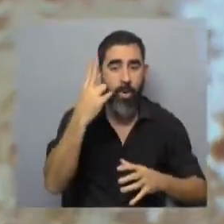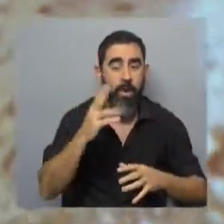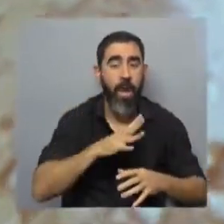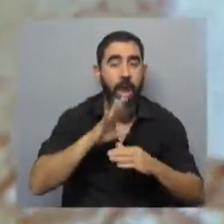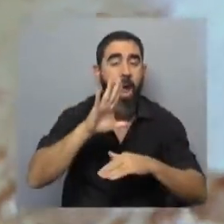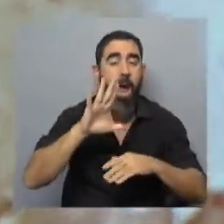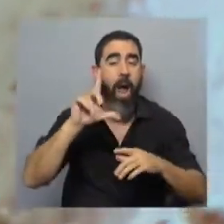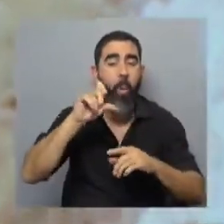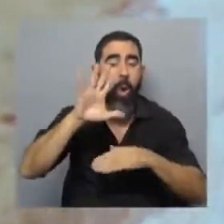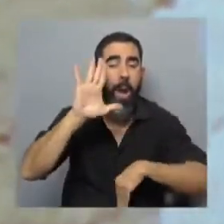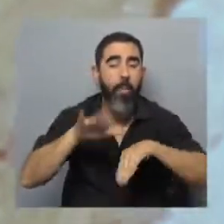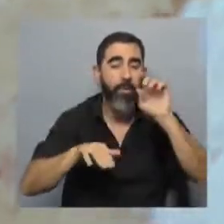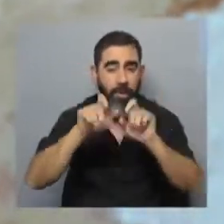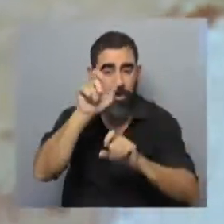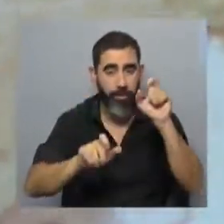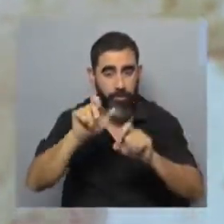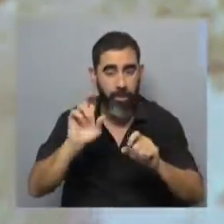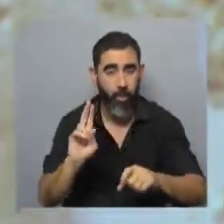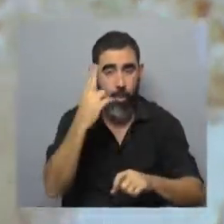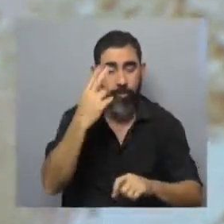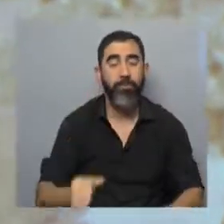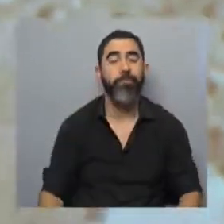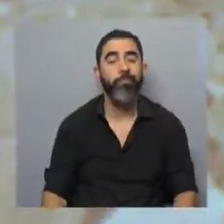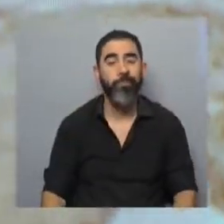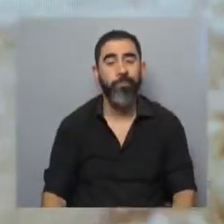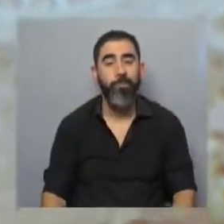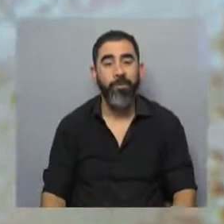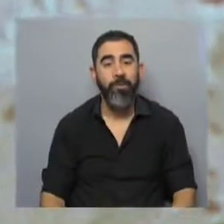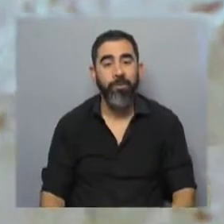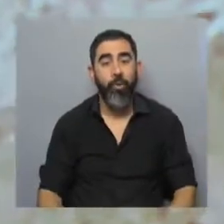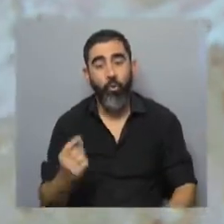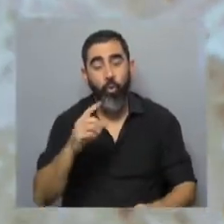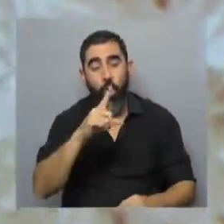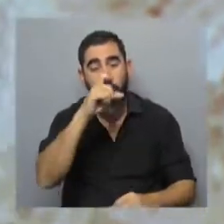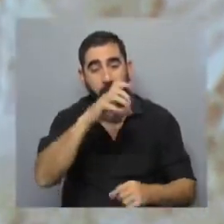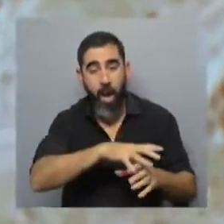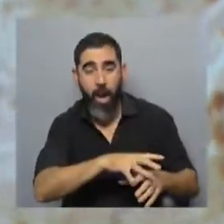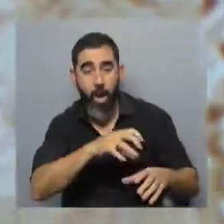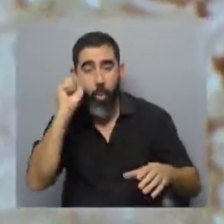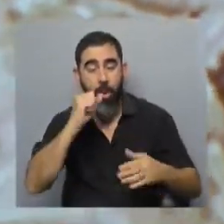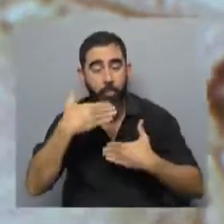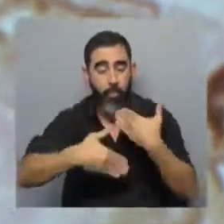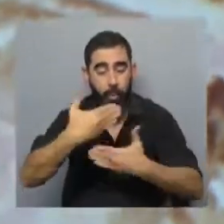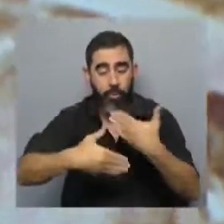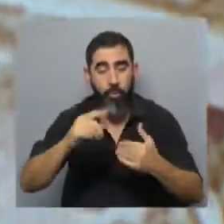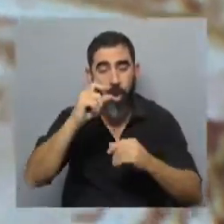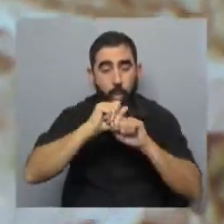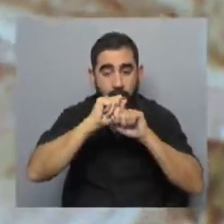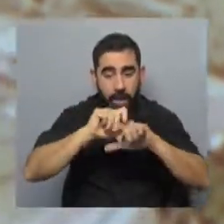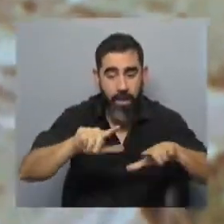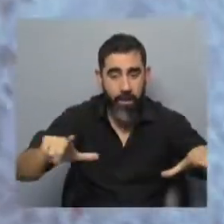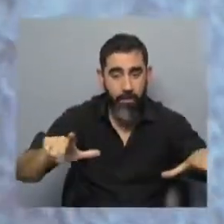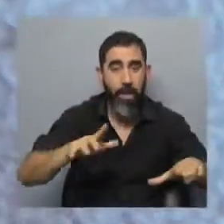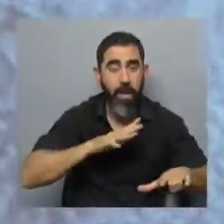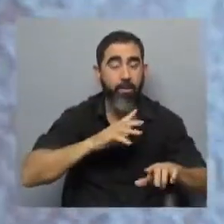la mayor parte de la población del país. Y todo hecho de extracción y procesamiento de agua para potabilización genera